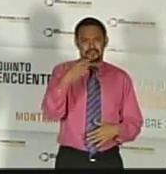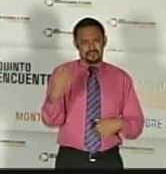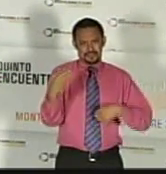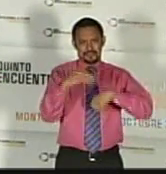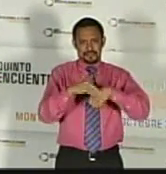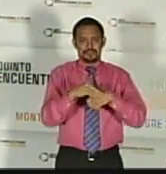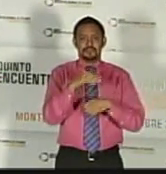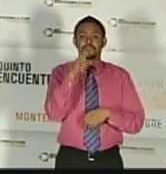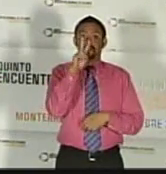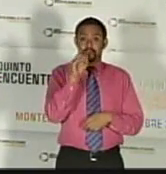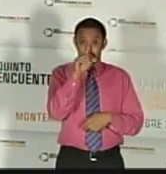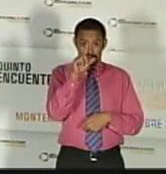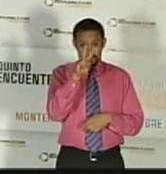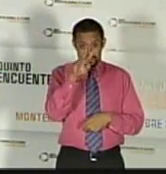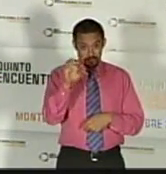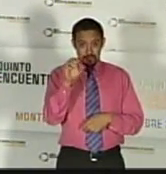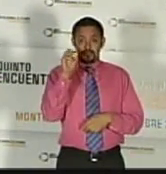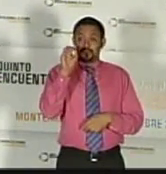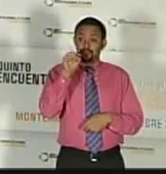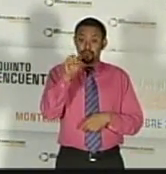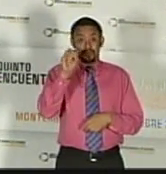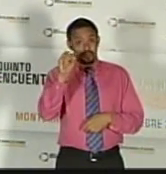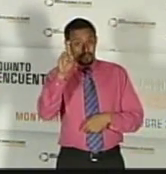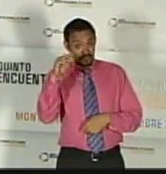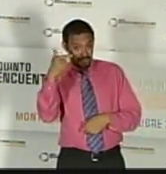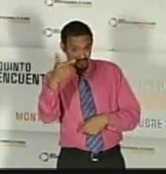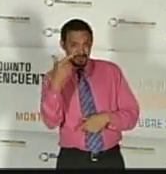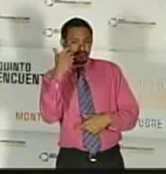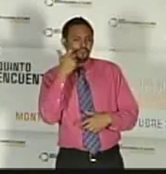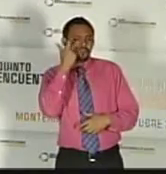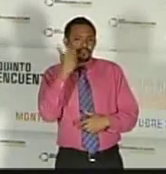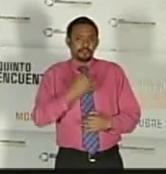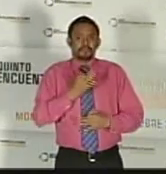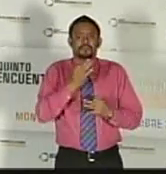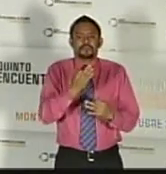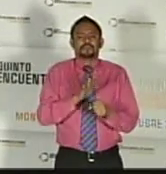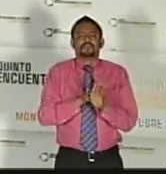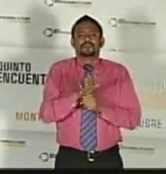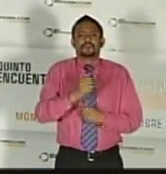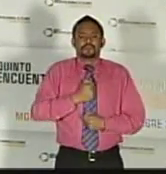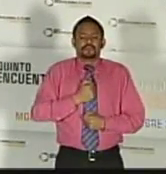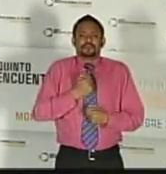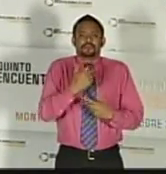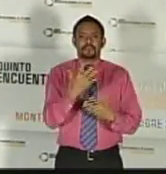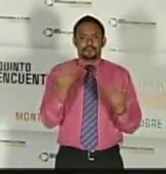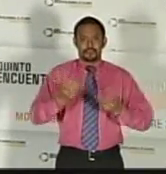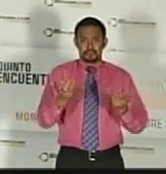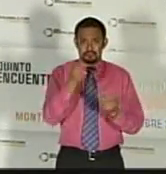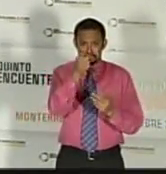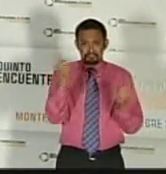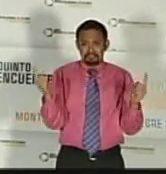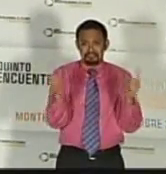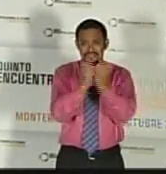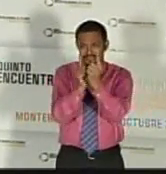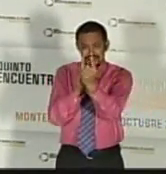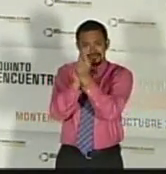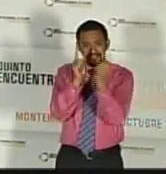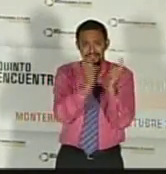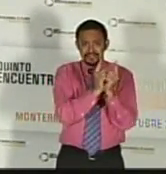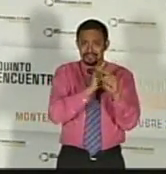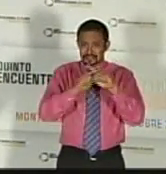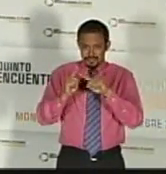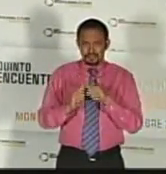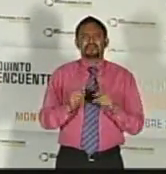en evolve.org cuál es su pasión creadora y cuál es su proyecto, y se encuentren mutuamente.